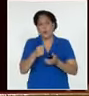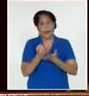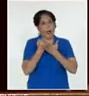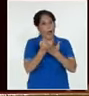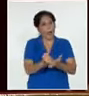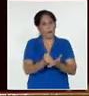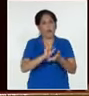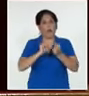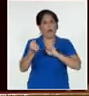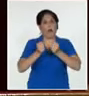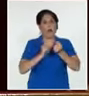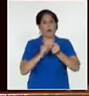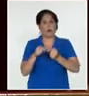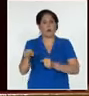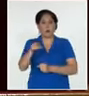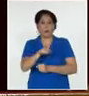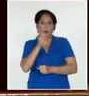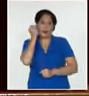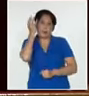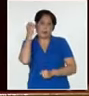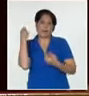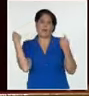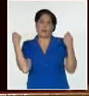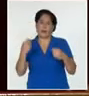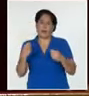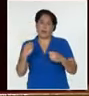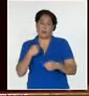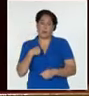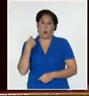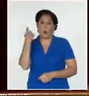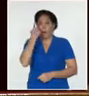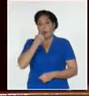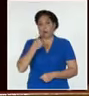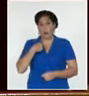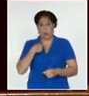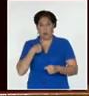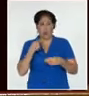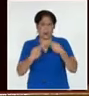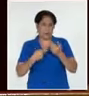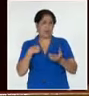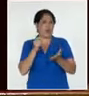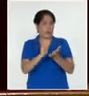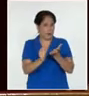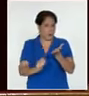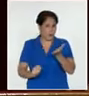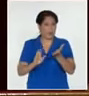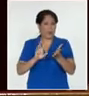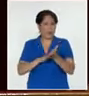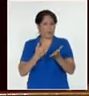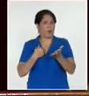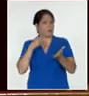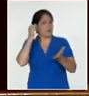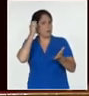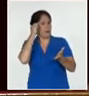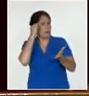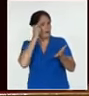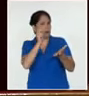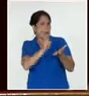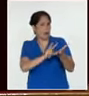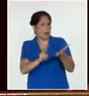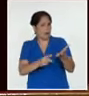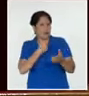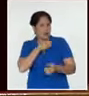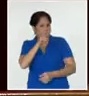las iniciativas. Me preguntaba mientras revisaba el contenido de las discusiones de este Congreso si ya han evaluado con